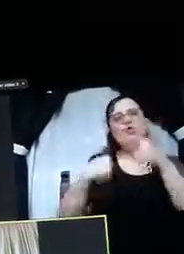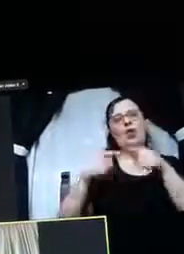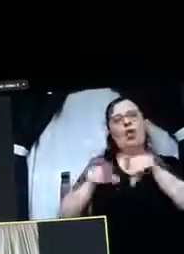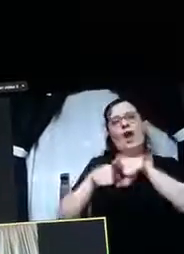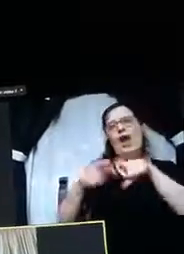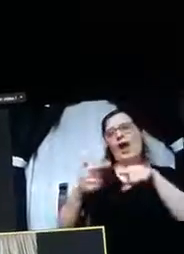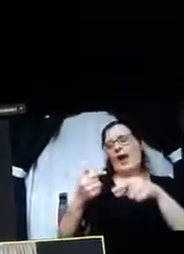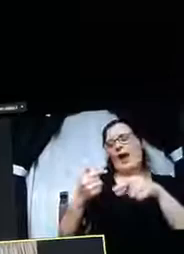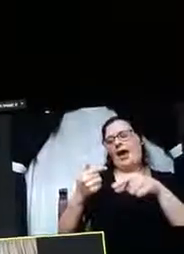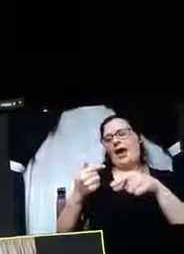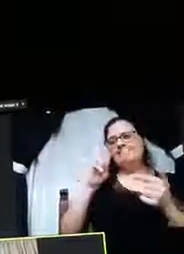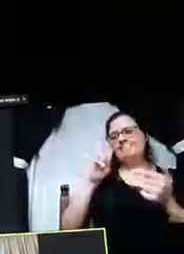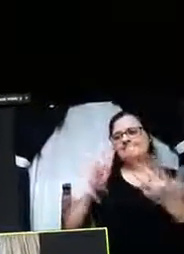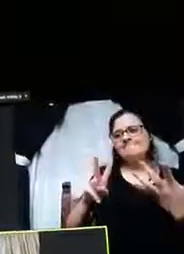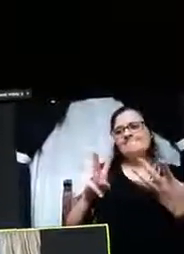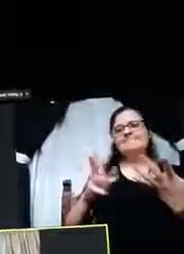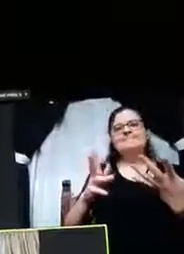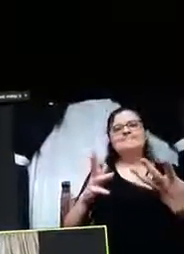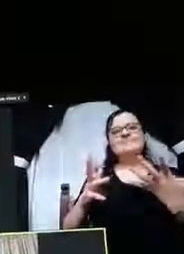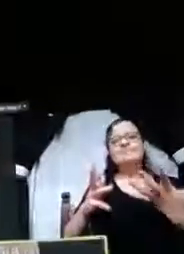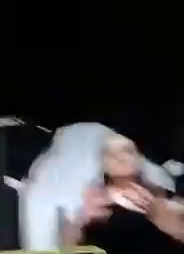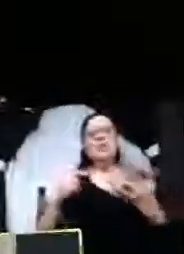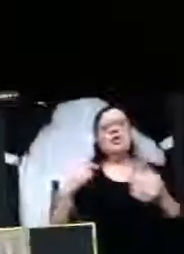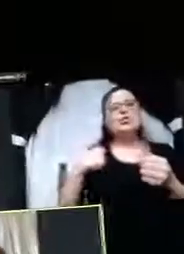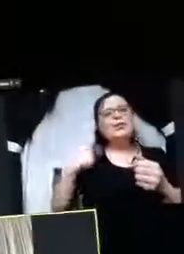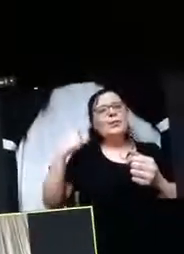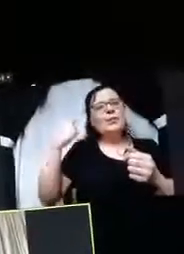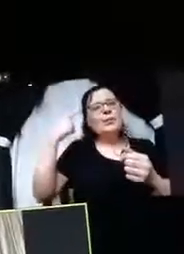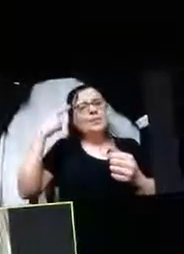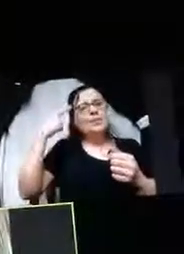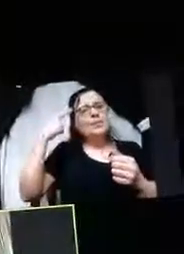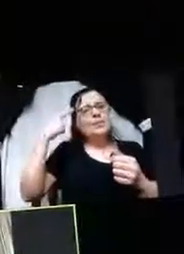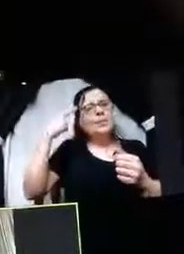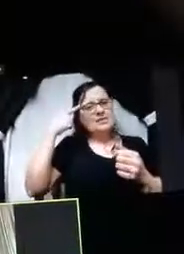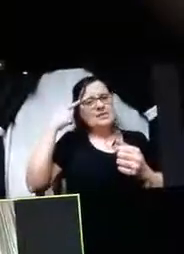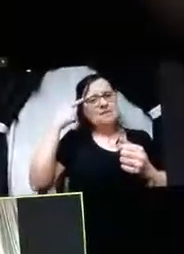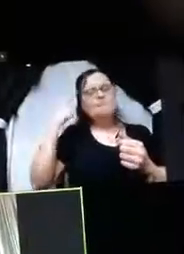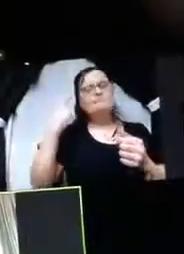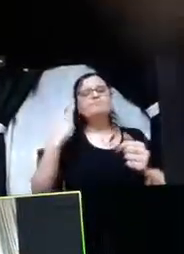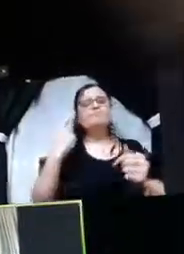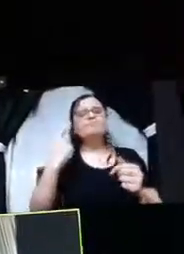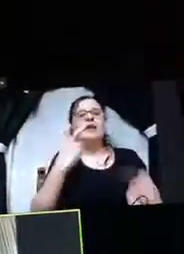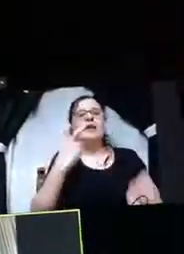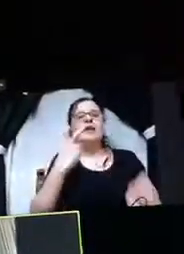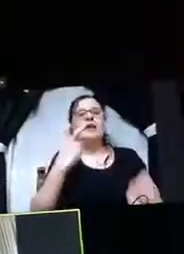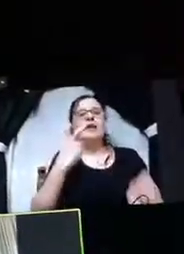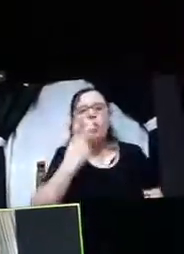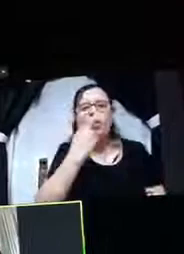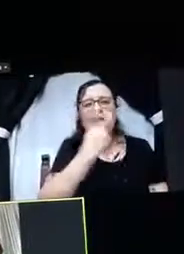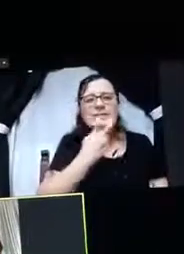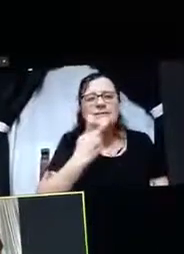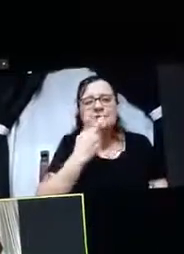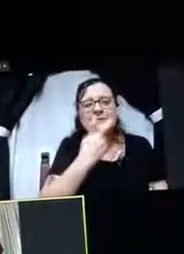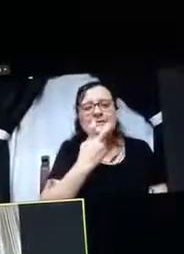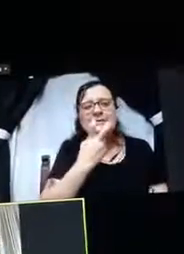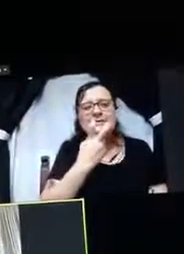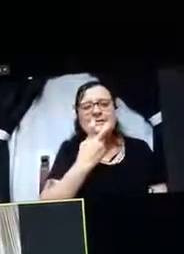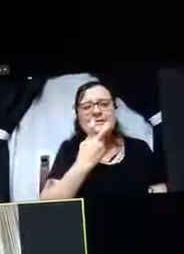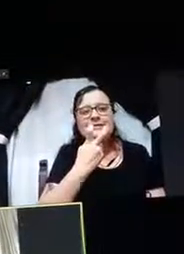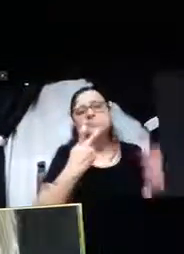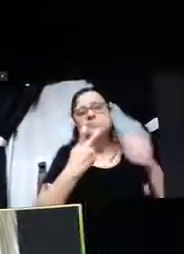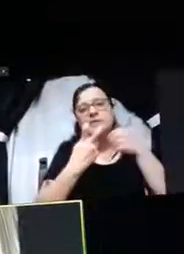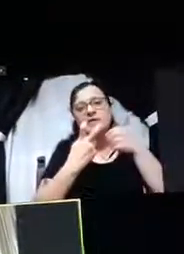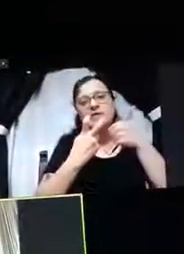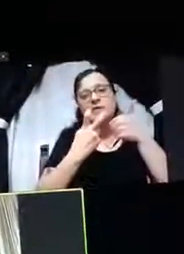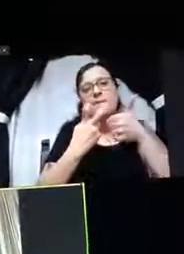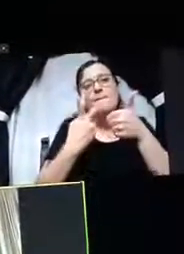Pero yo, como hermana, creo que la dedicación que le da la modalidad oralista, creo que si le ponen este apoyo